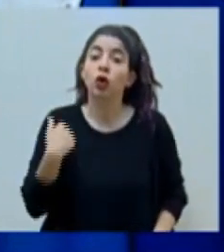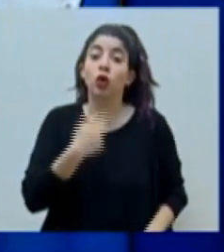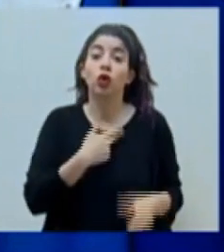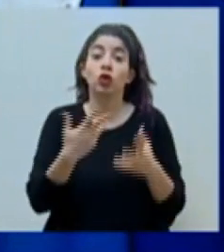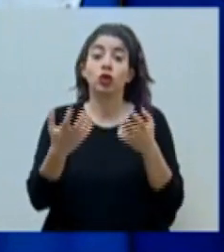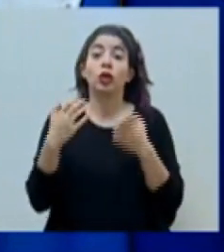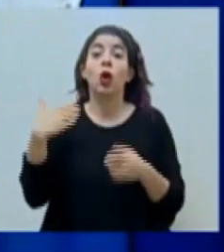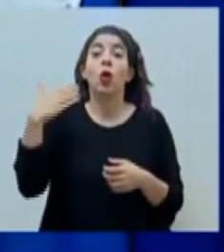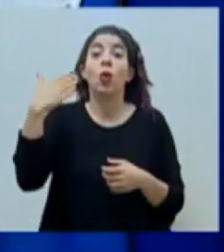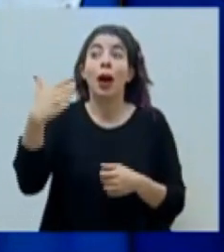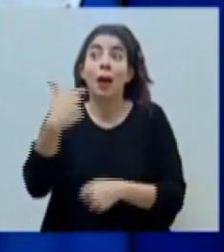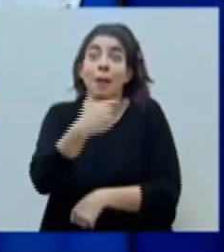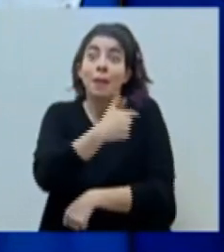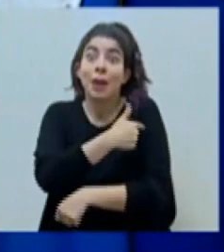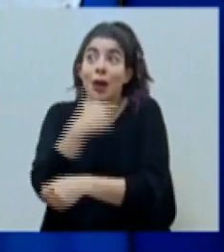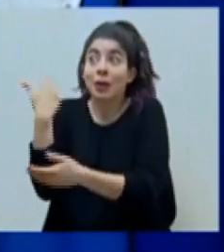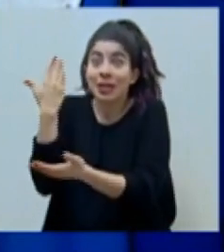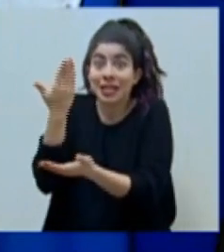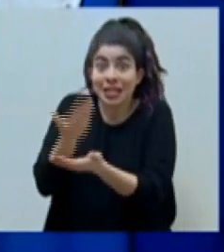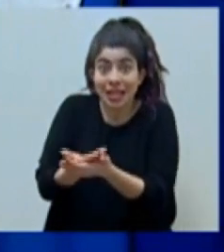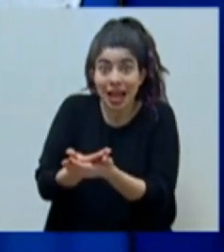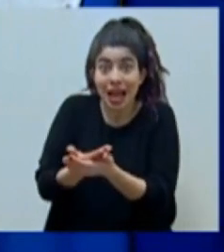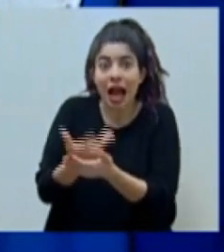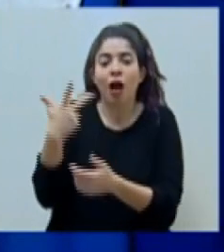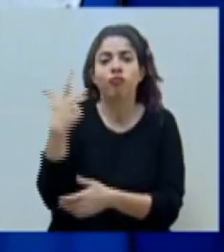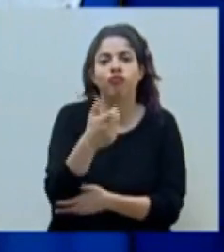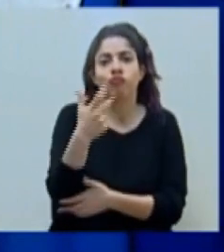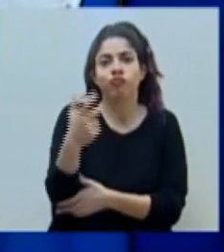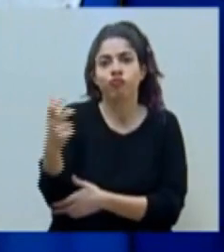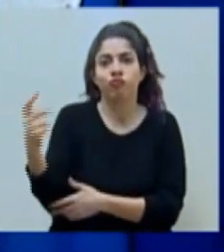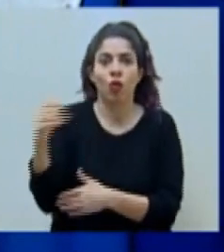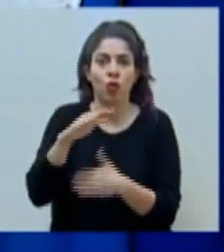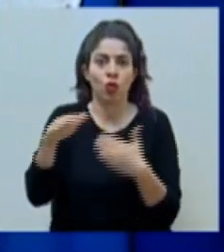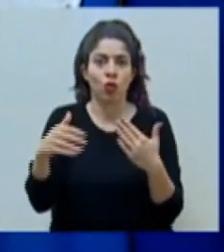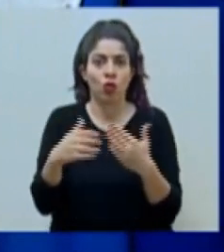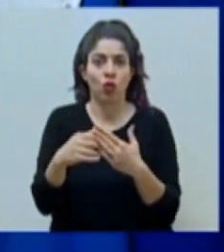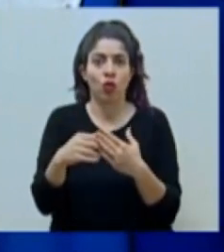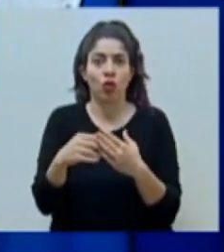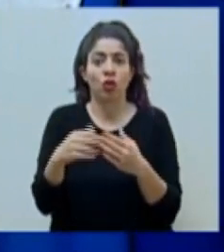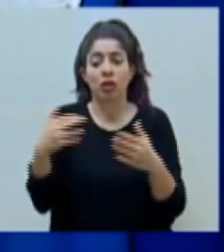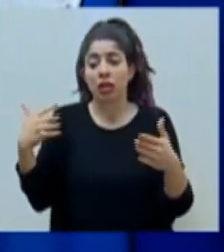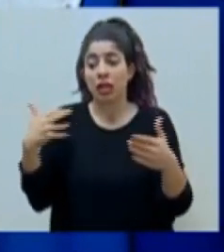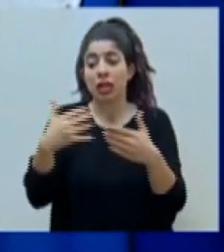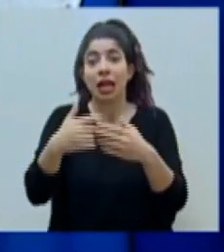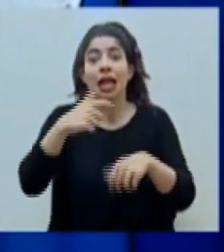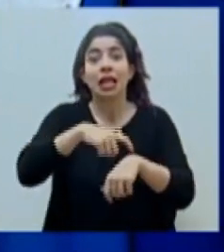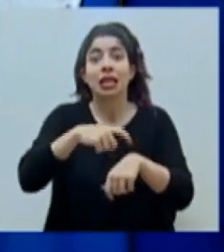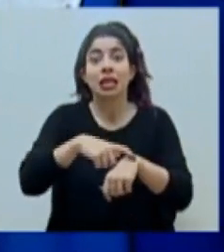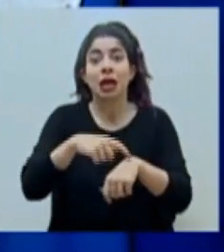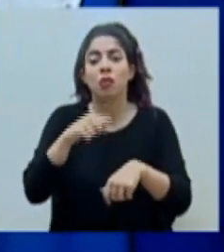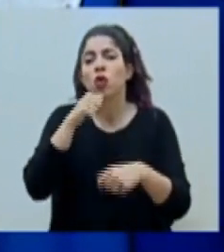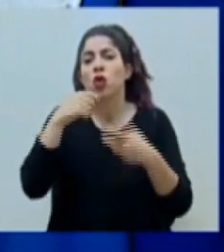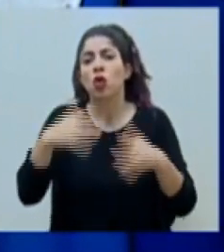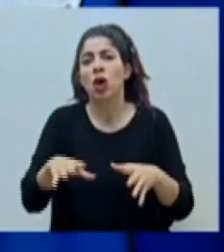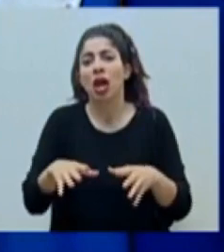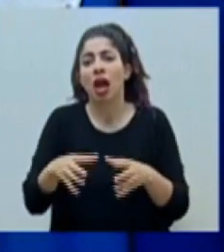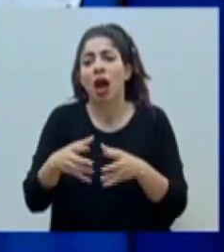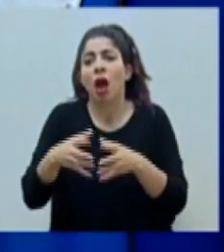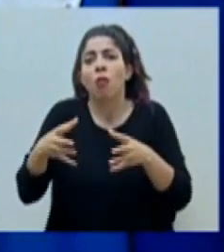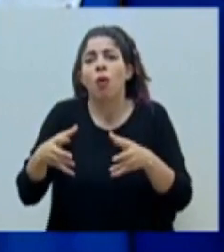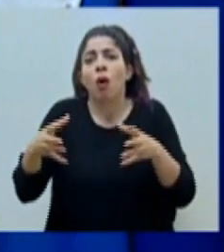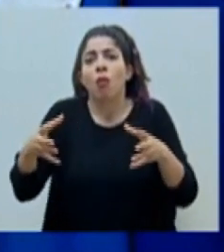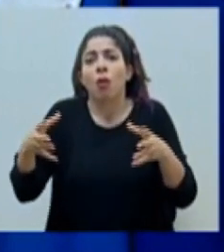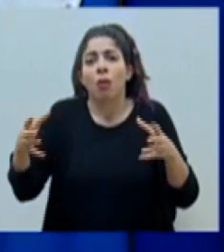cuando llegue la vacuna sea para todas y todos y que no lamentemos un incremento en